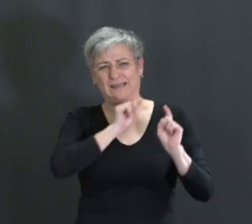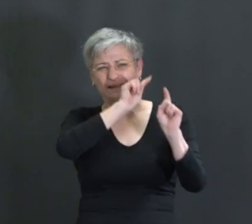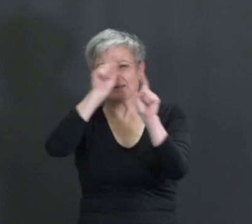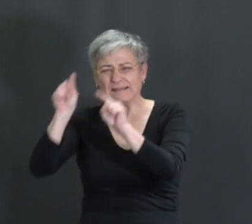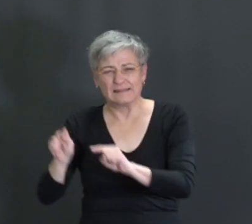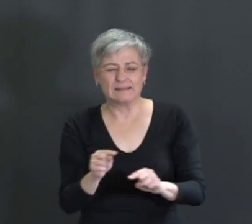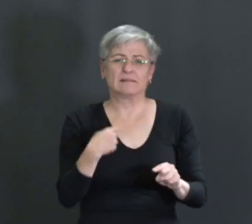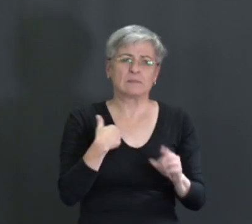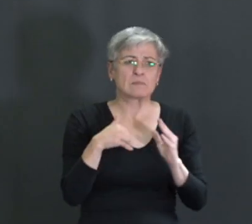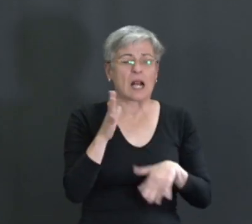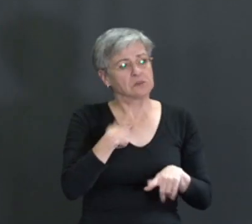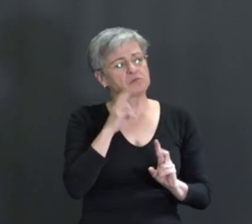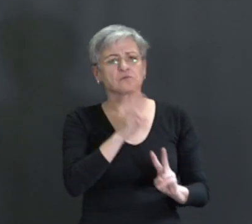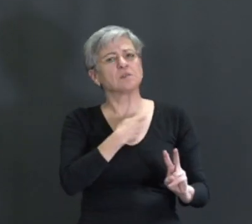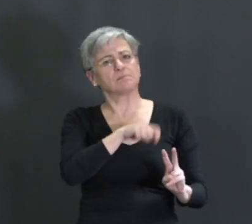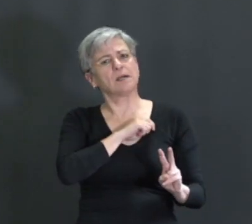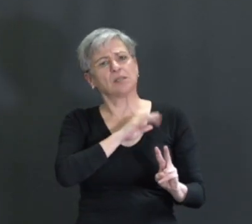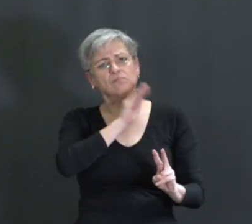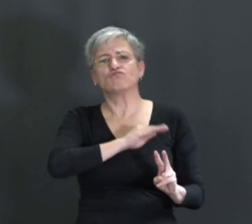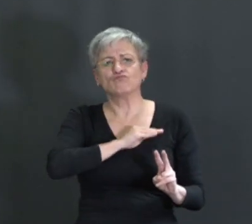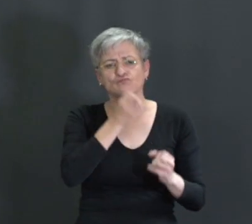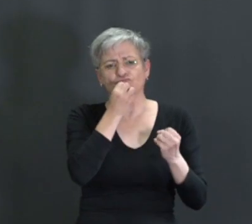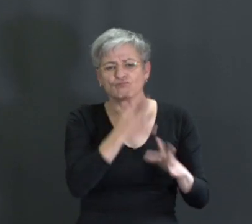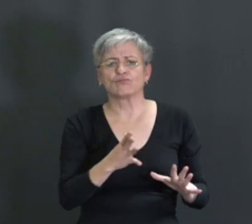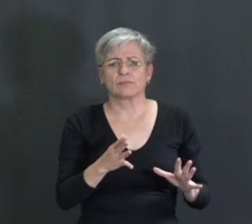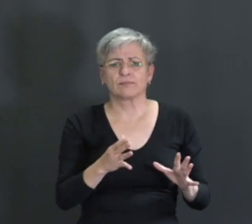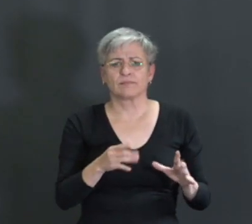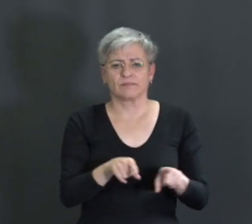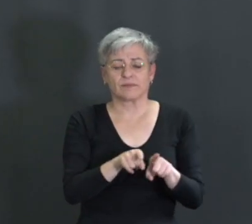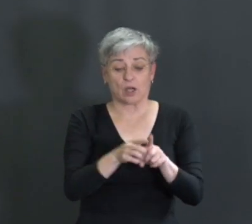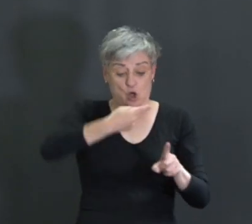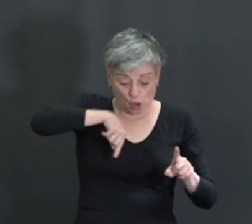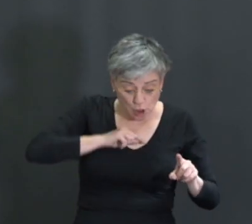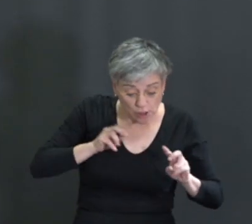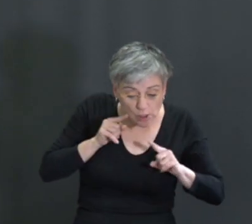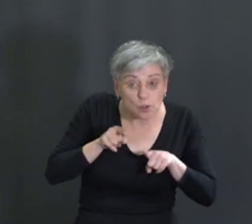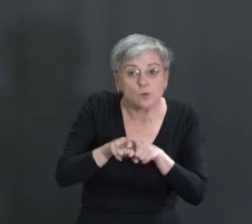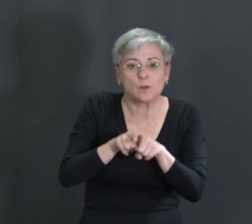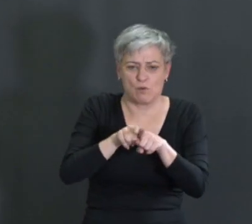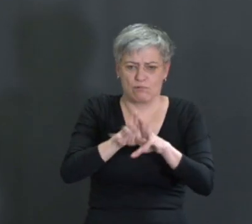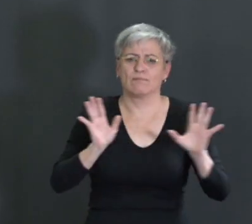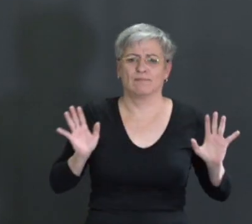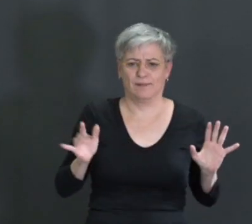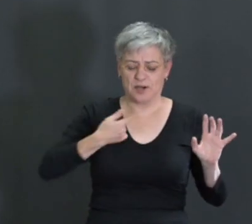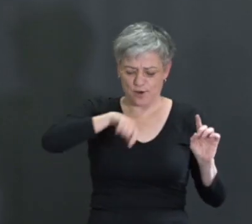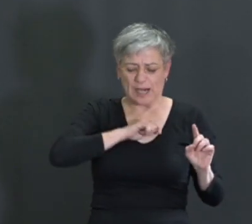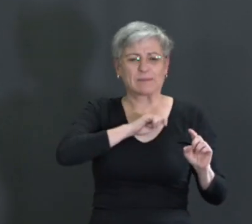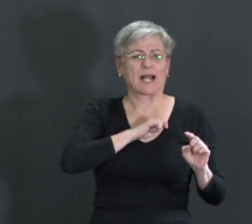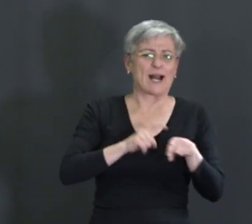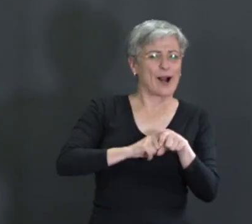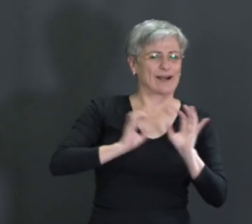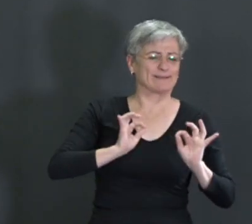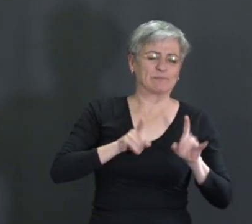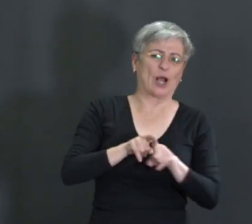la verdad que el trabajo que estamos haciendo aquí nos somos críticos. El español es tremendamente